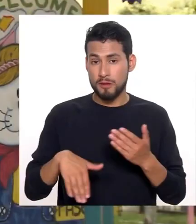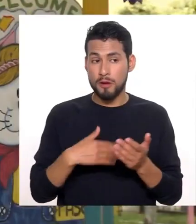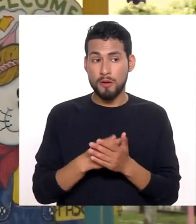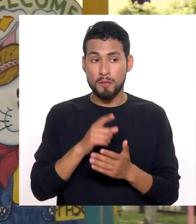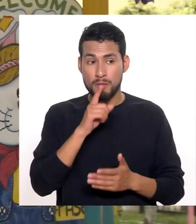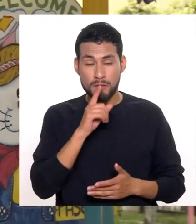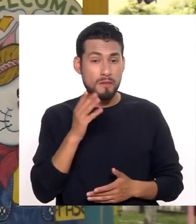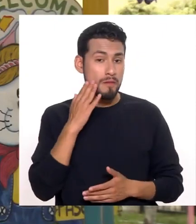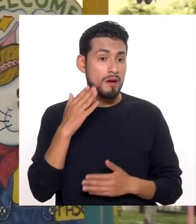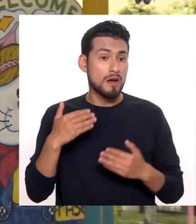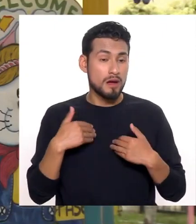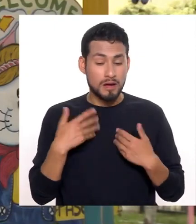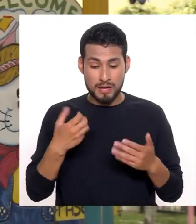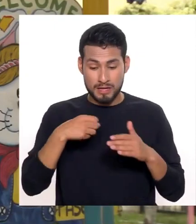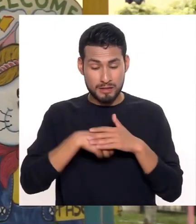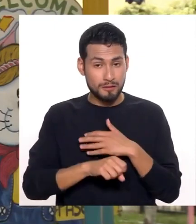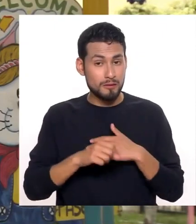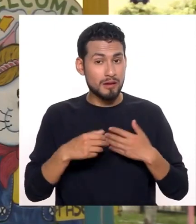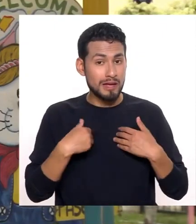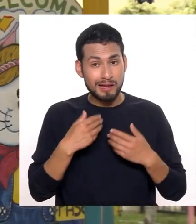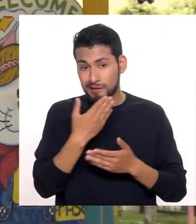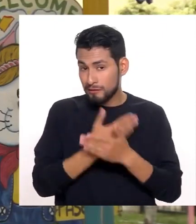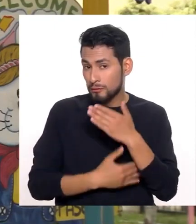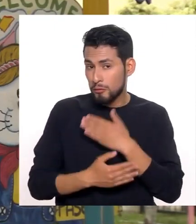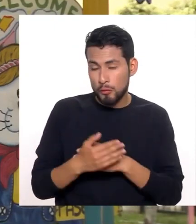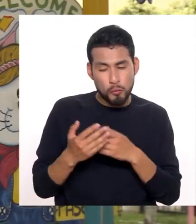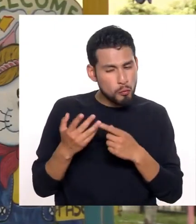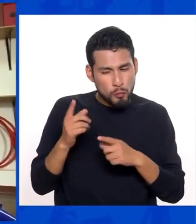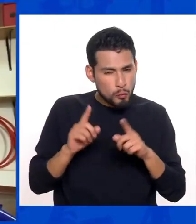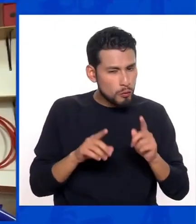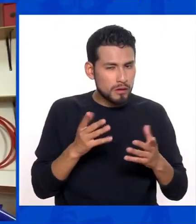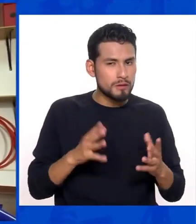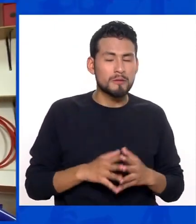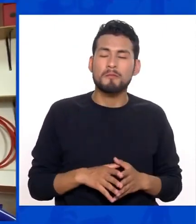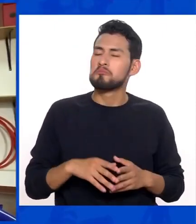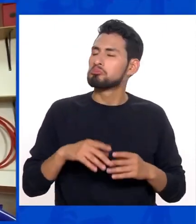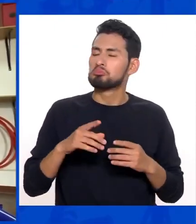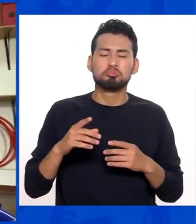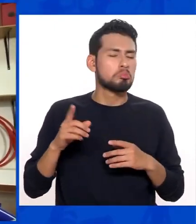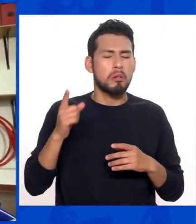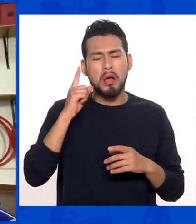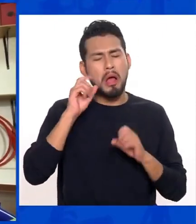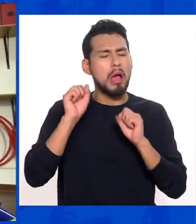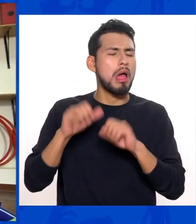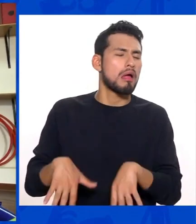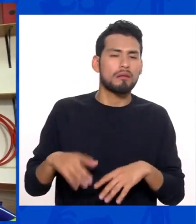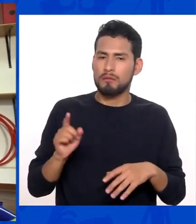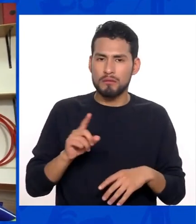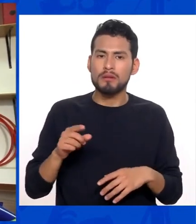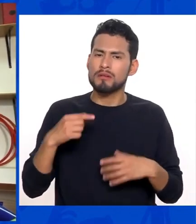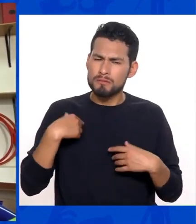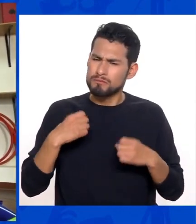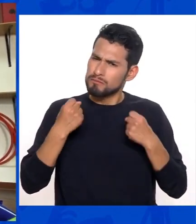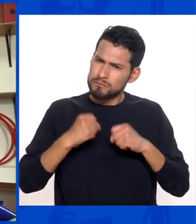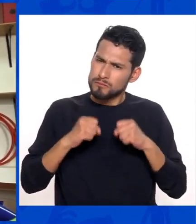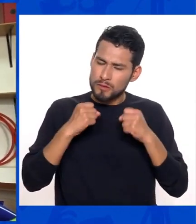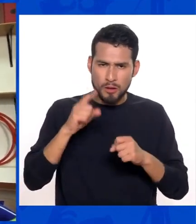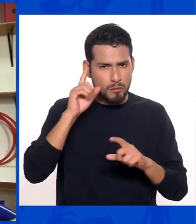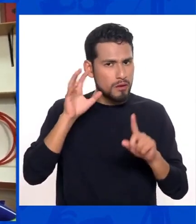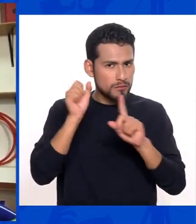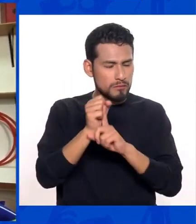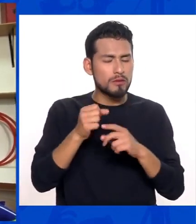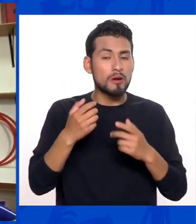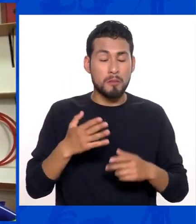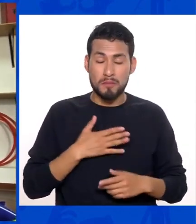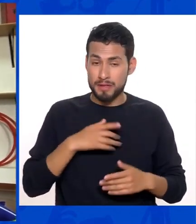todos los papitos y mamitas que tienen un hijo con cierta discapacidad, les aconsejo que nunca tiren la toalla, se concentren siempre en lo que pueden